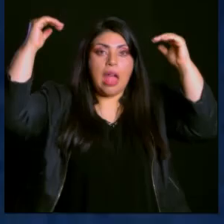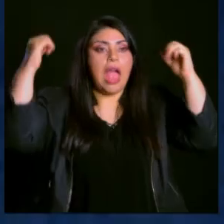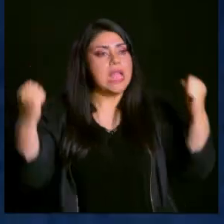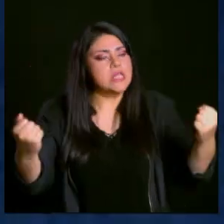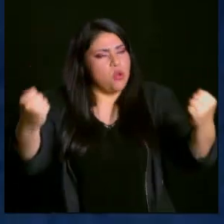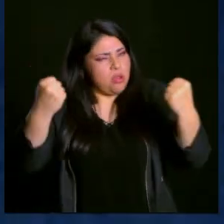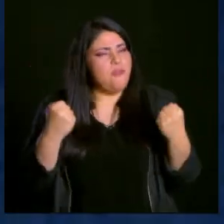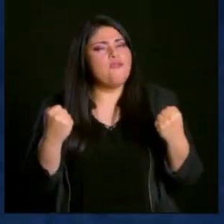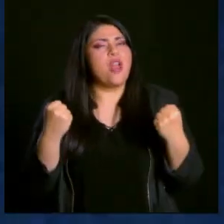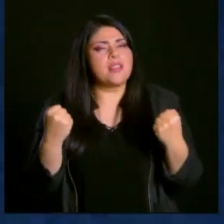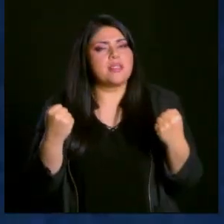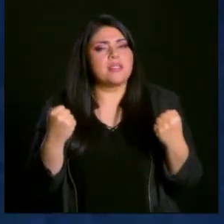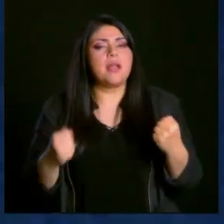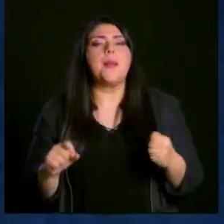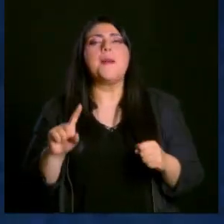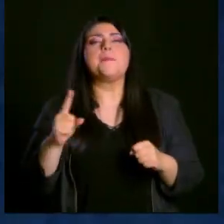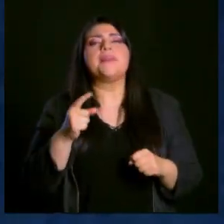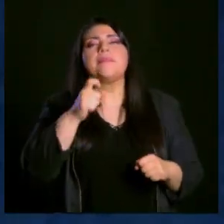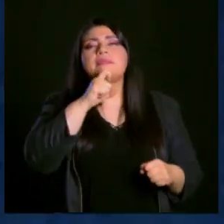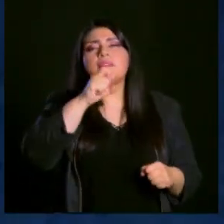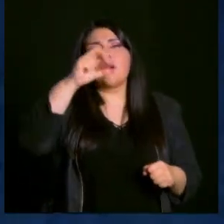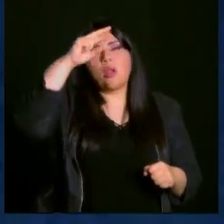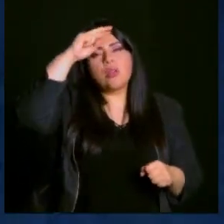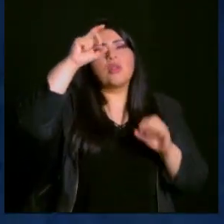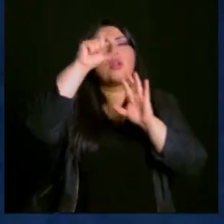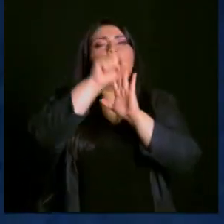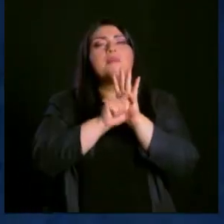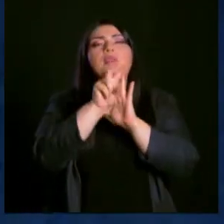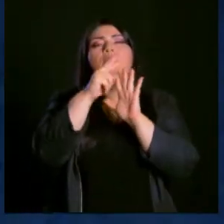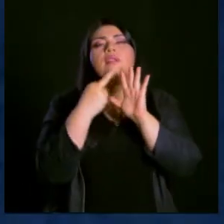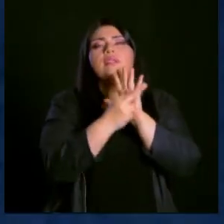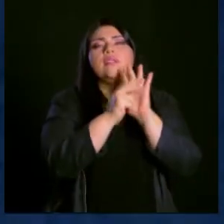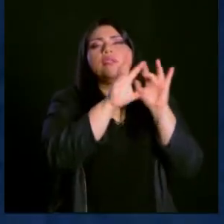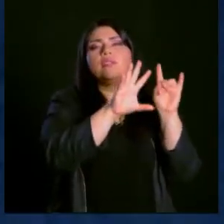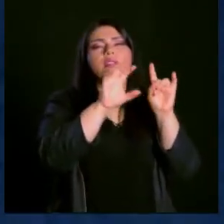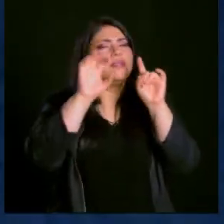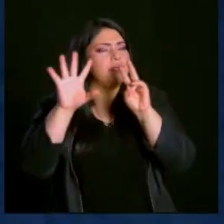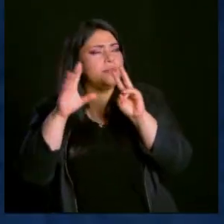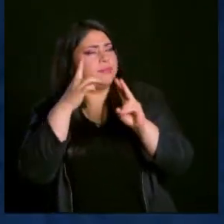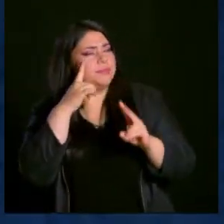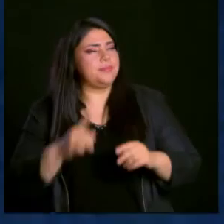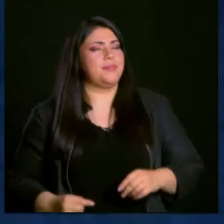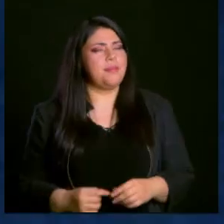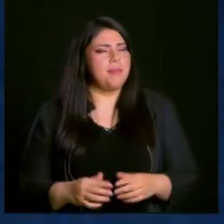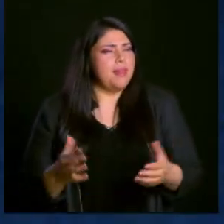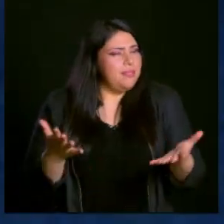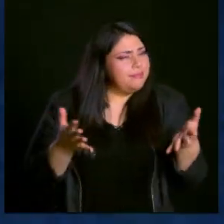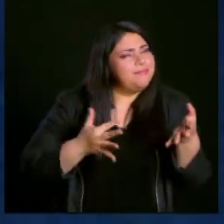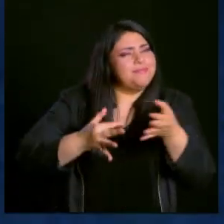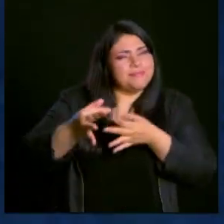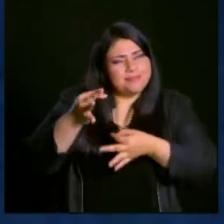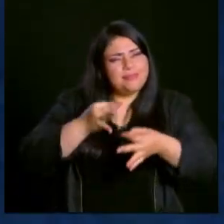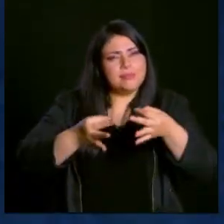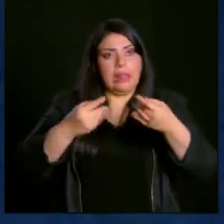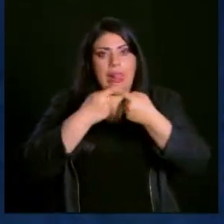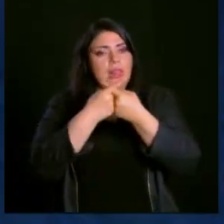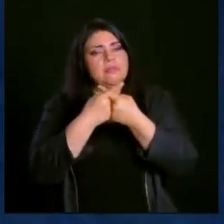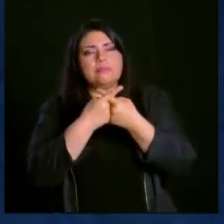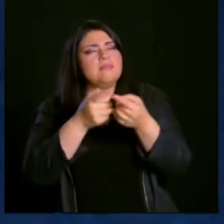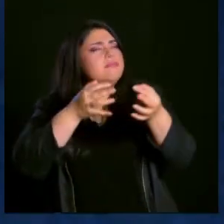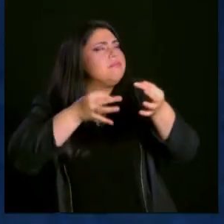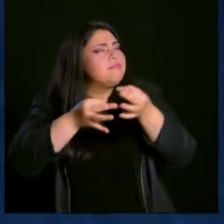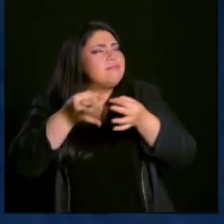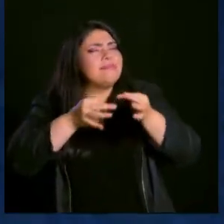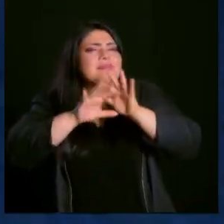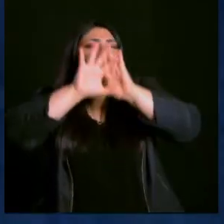pero aquí va primera de Corintios 2 verso 6 y 7 y no quiero confundirte en el armarte pero